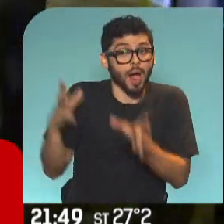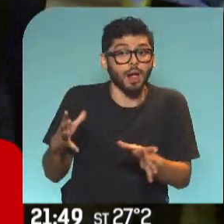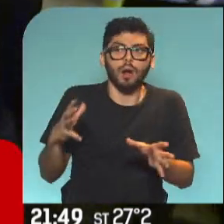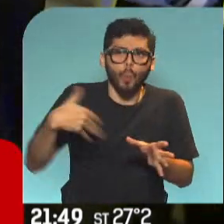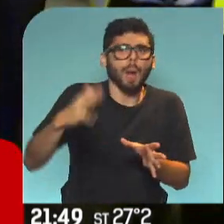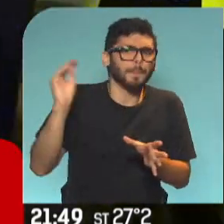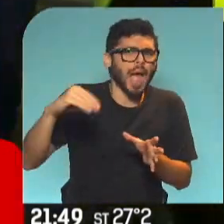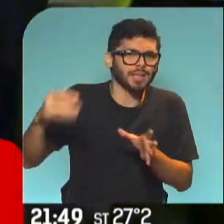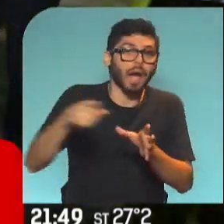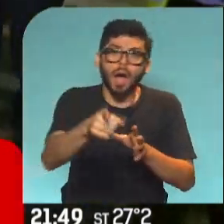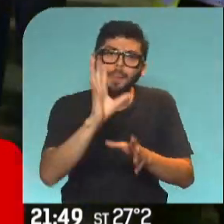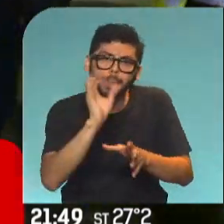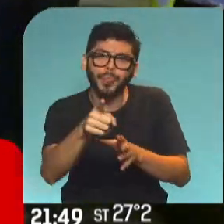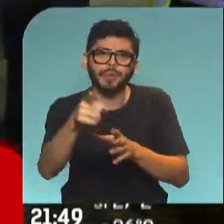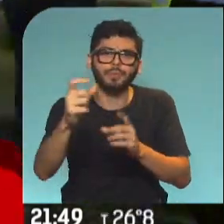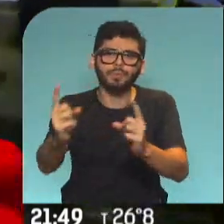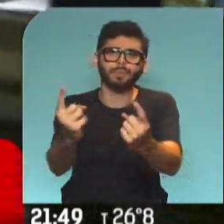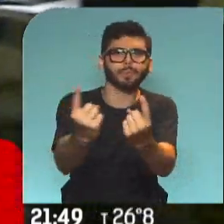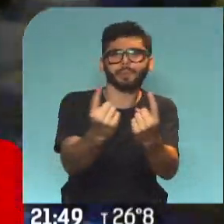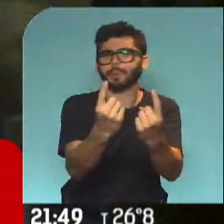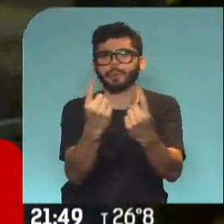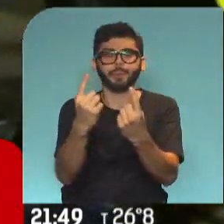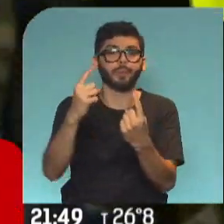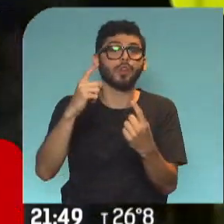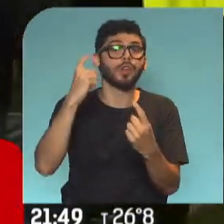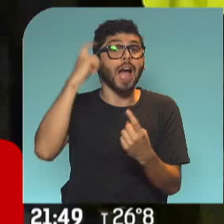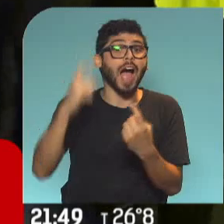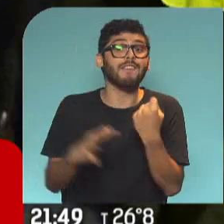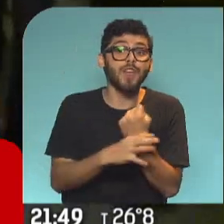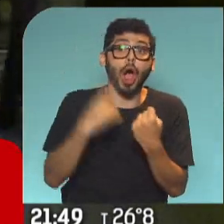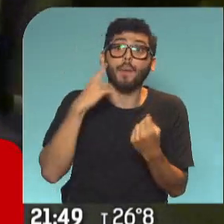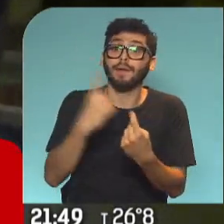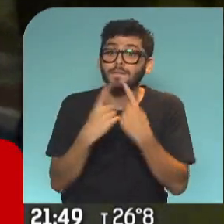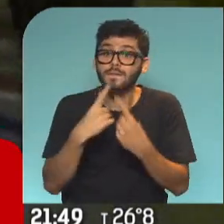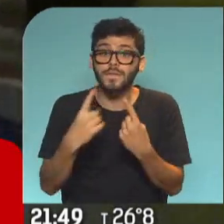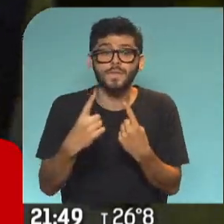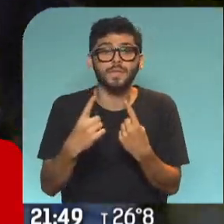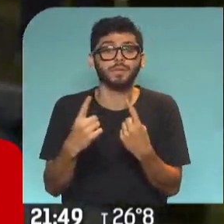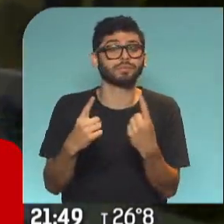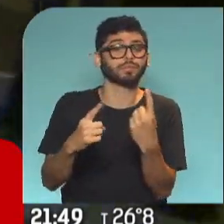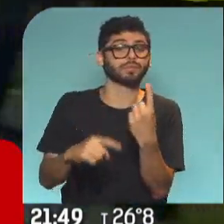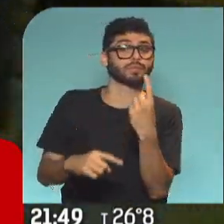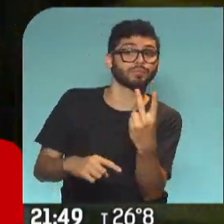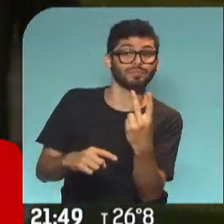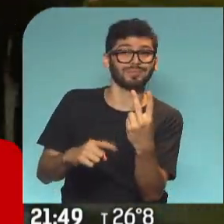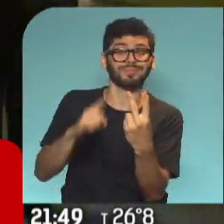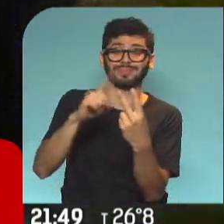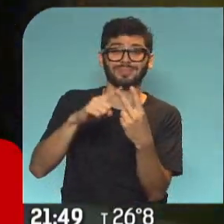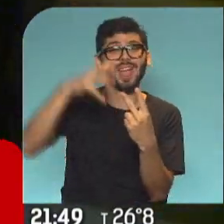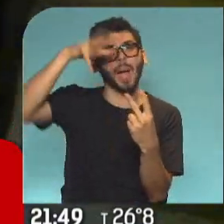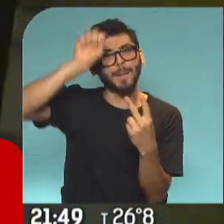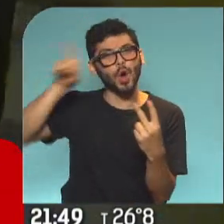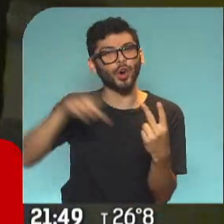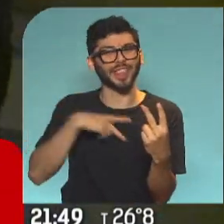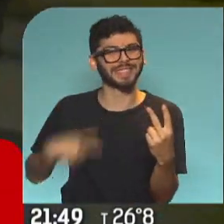quizás donde están nuestras cámaras, nuestros micrófonos. Cerca de su presencia, el embajador chino, ya en